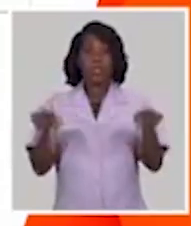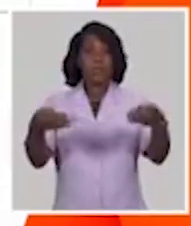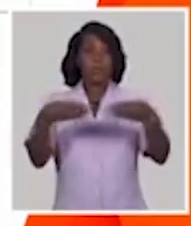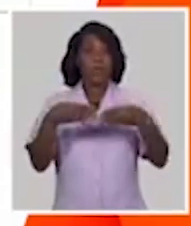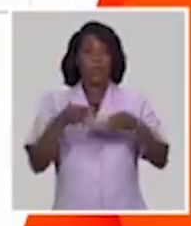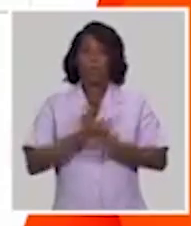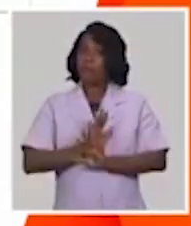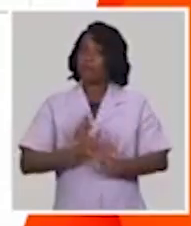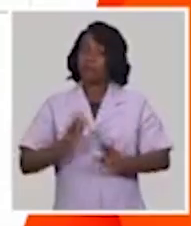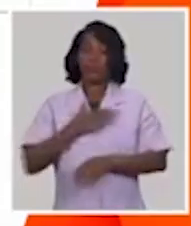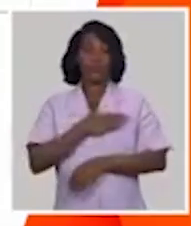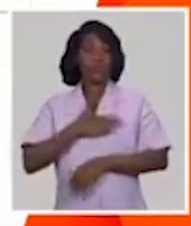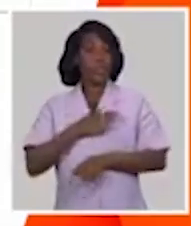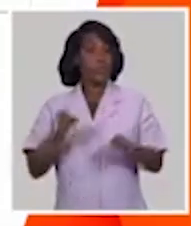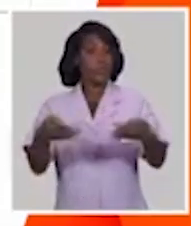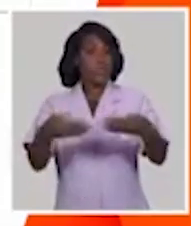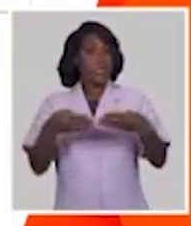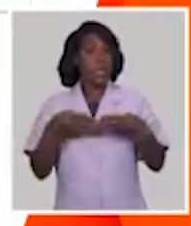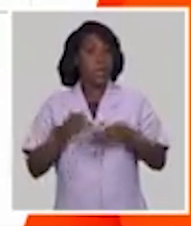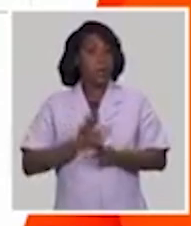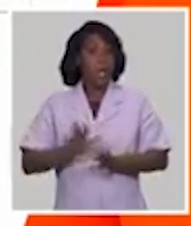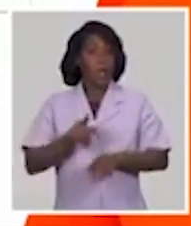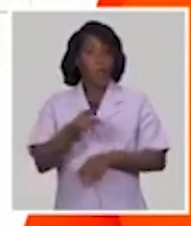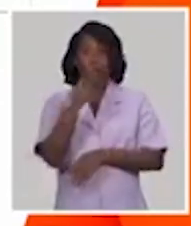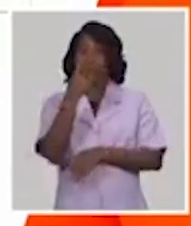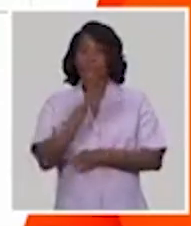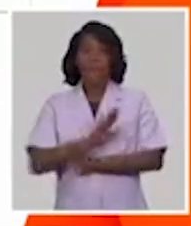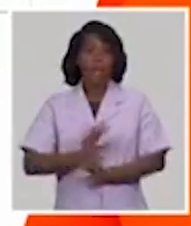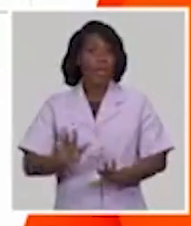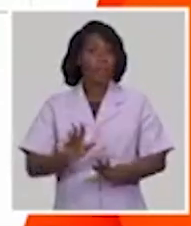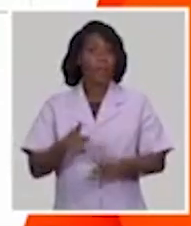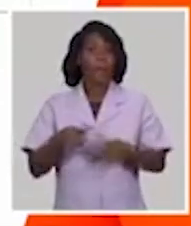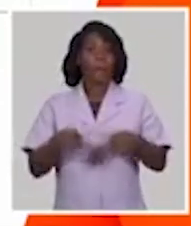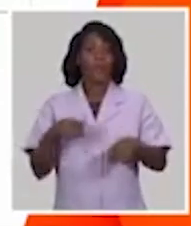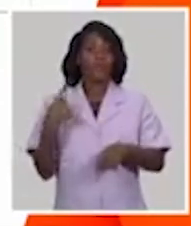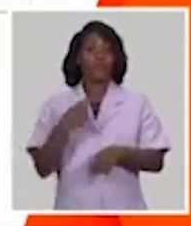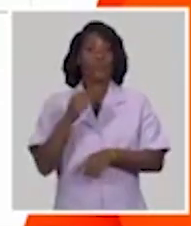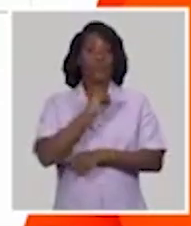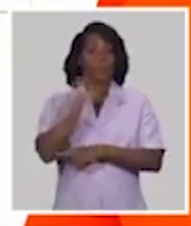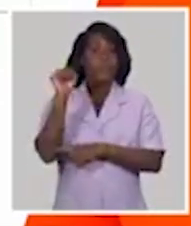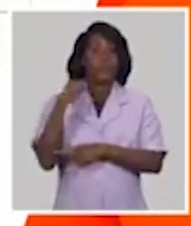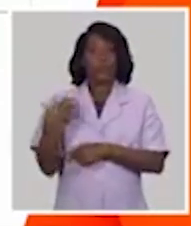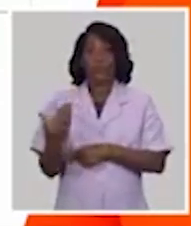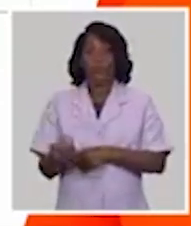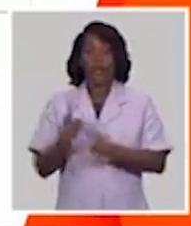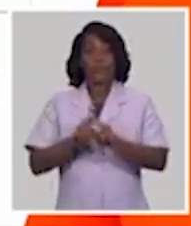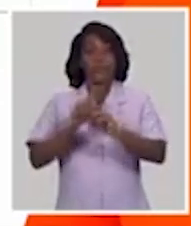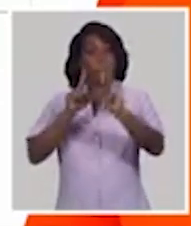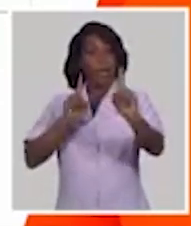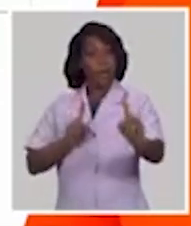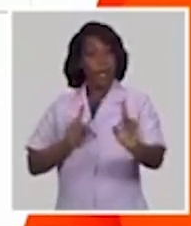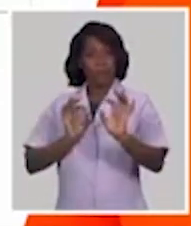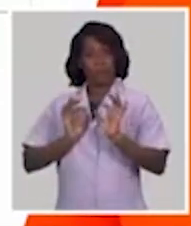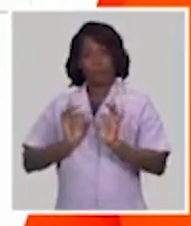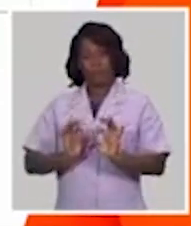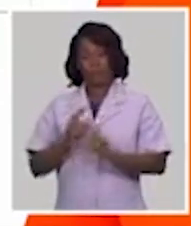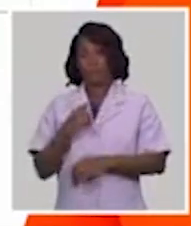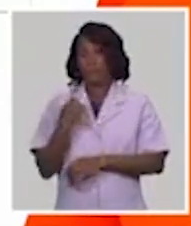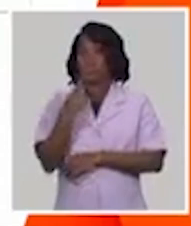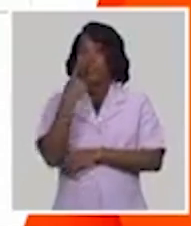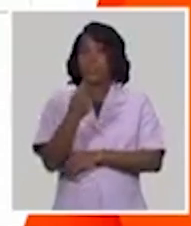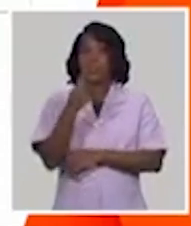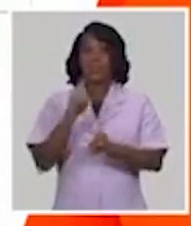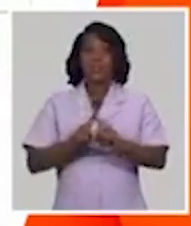que tengamos que hacer, hacerlo, pero tenemos que lograr el verdadero distanciamiento físico y el aislamiento social que realmente